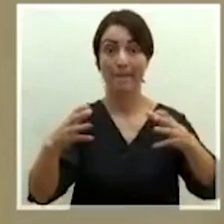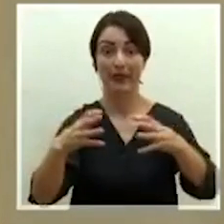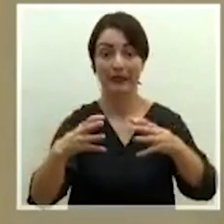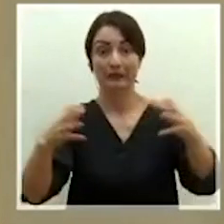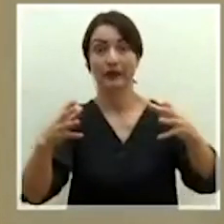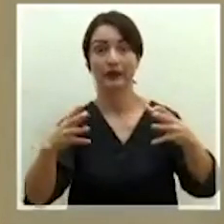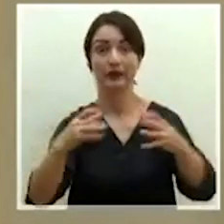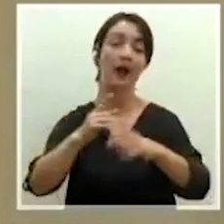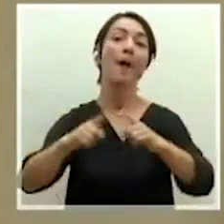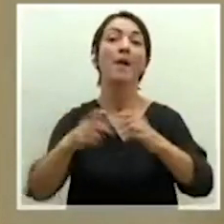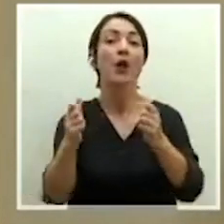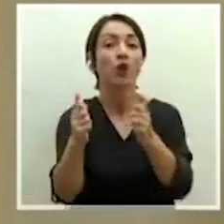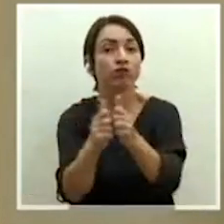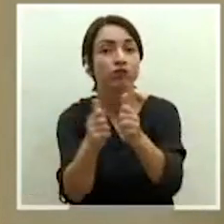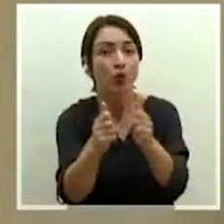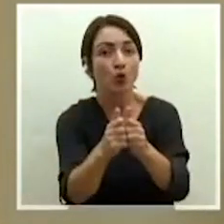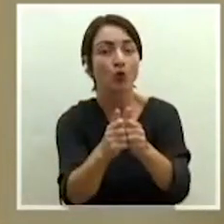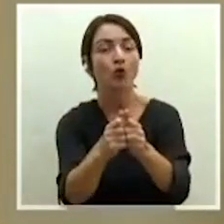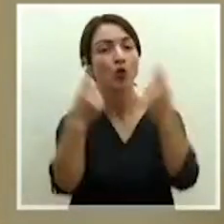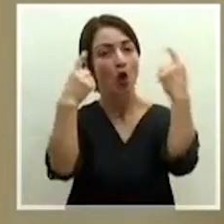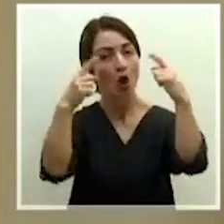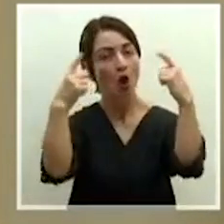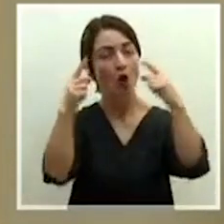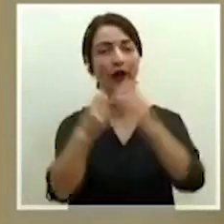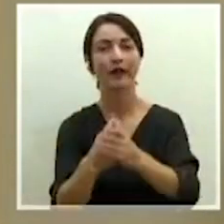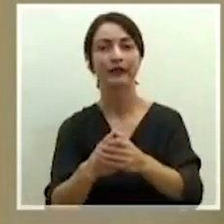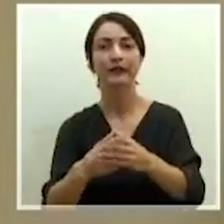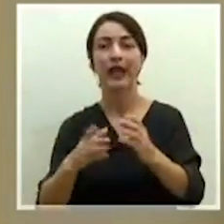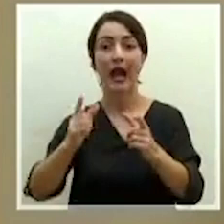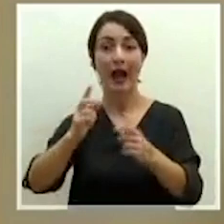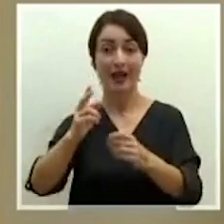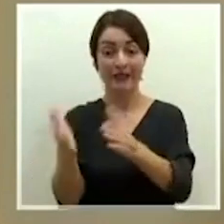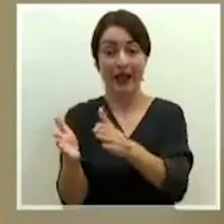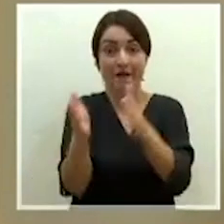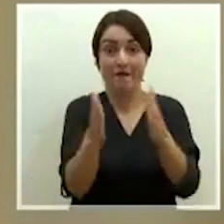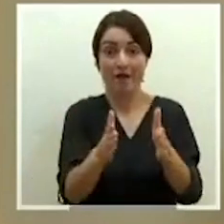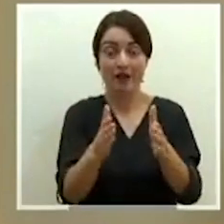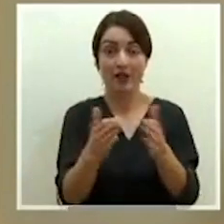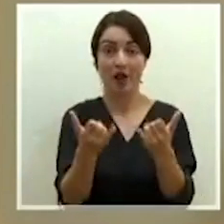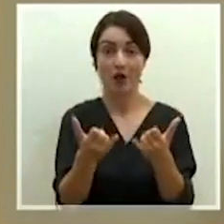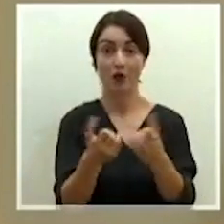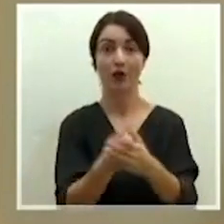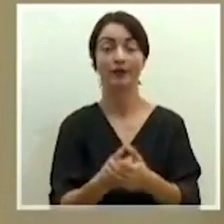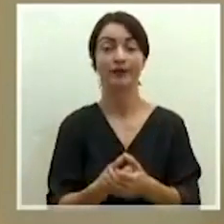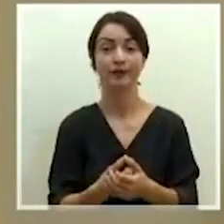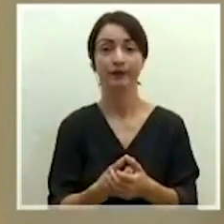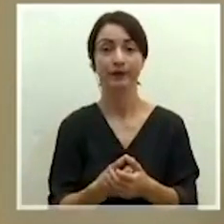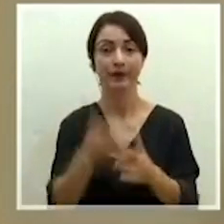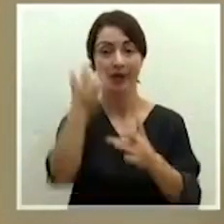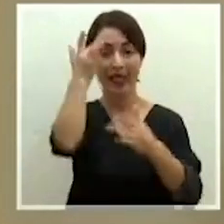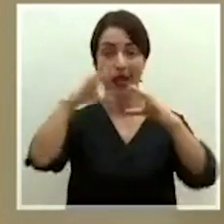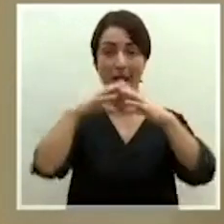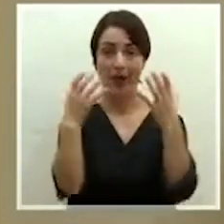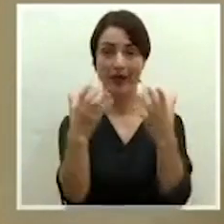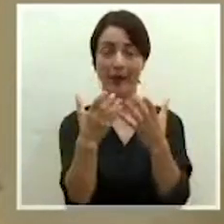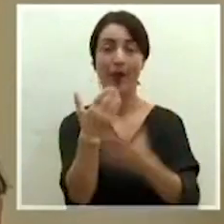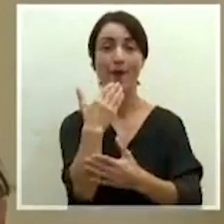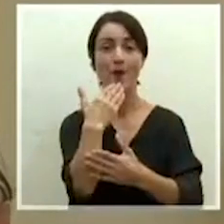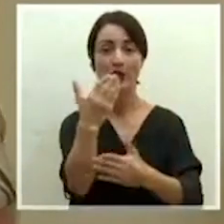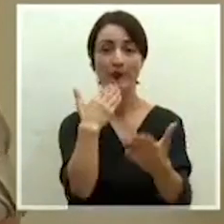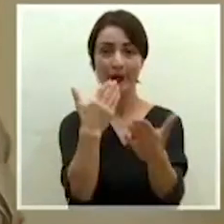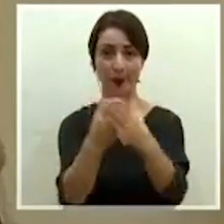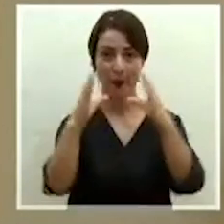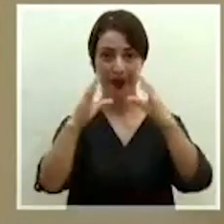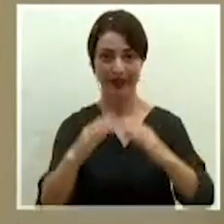juntos y juntas salir de esta fase en la que estamos de la pandemia. Muchísimas gracias y buenas